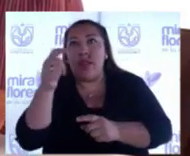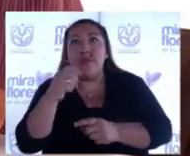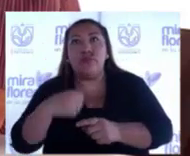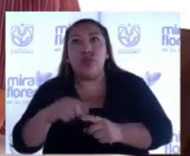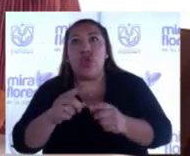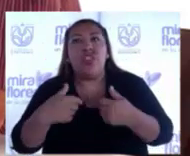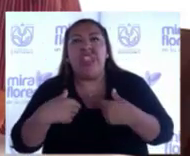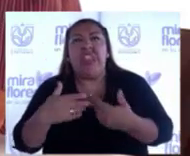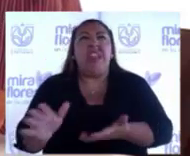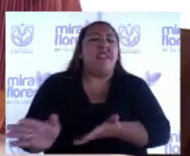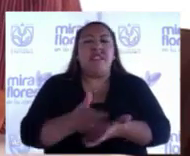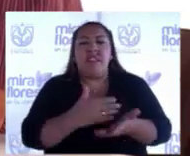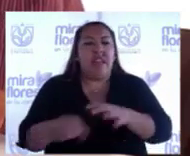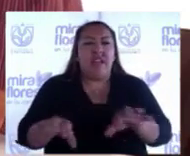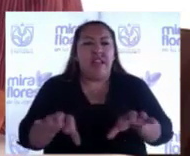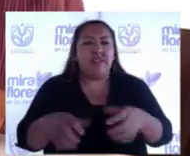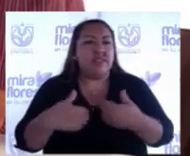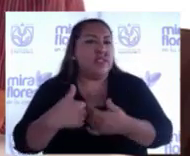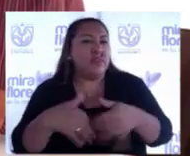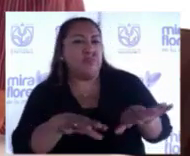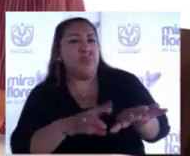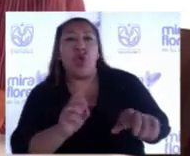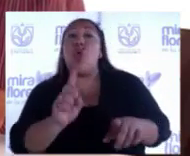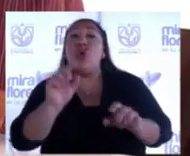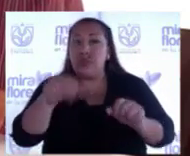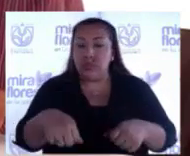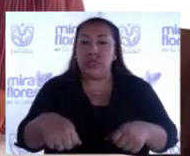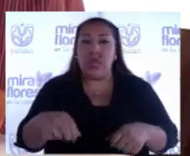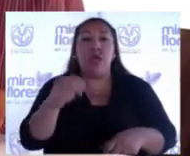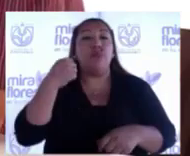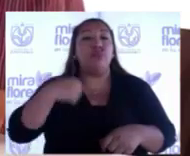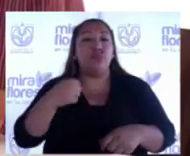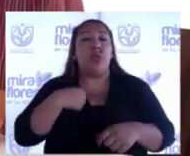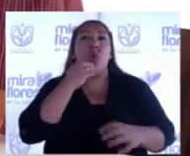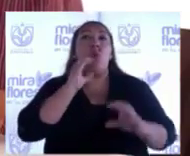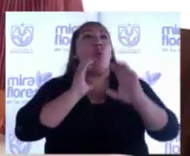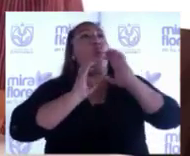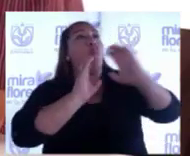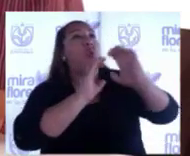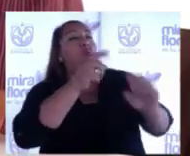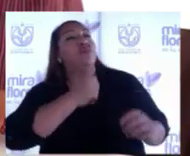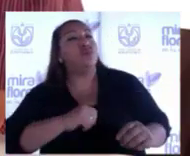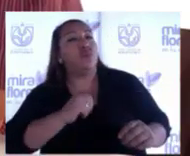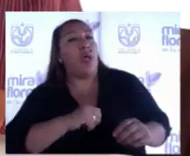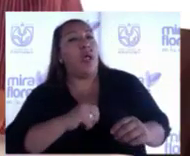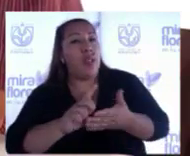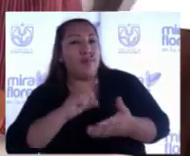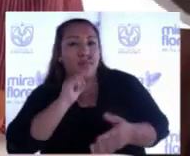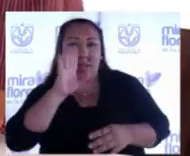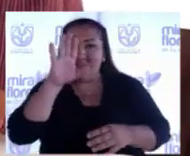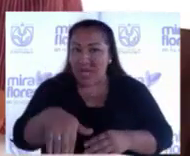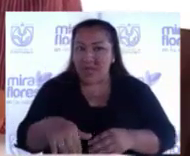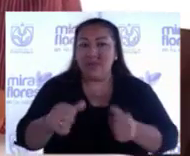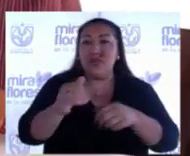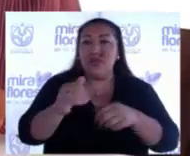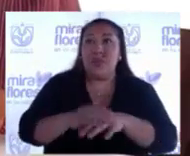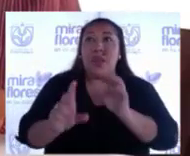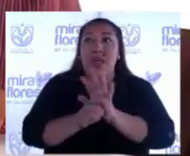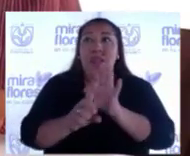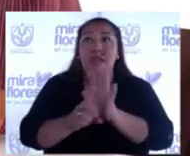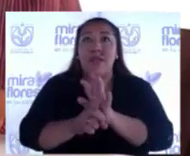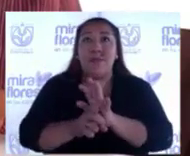no tiene nada que hacer. Yo creo que sí tiene algo que hacer. Es comunicarle a la Municipalidad de Lima que están interpretando mal,